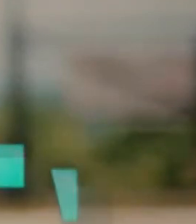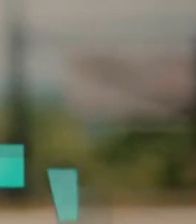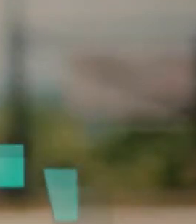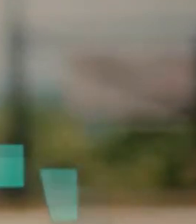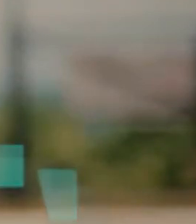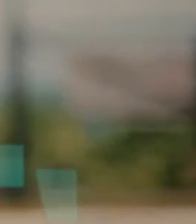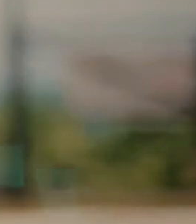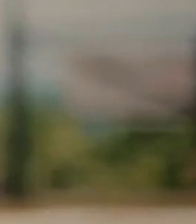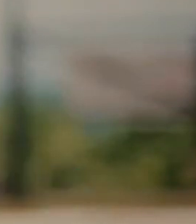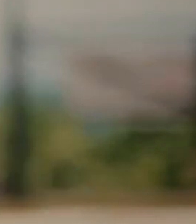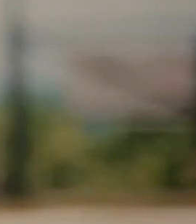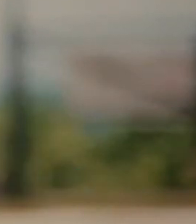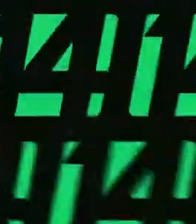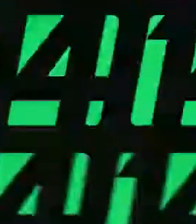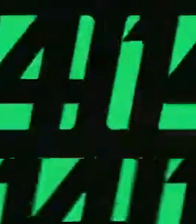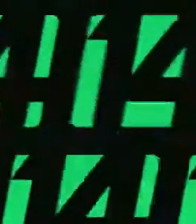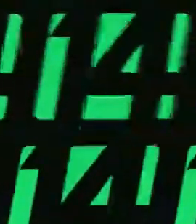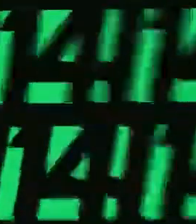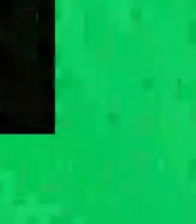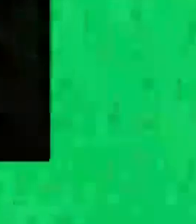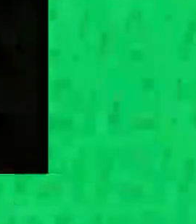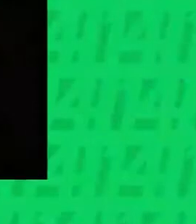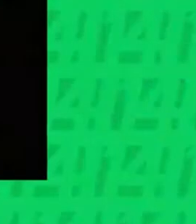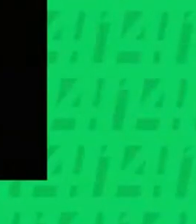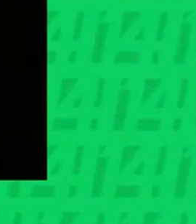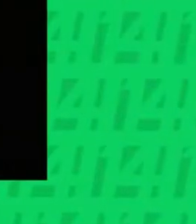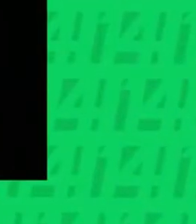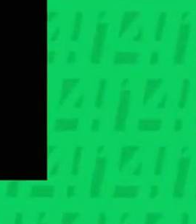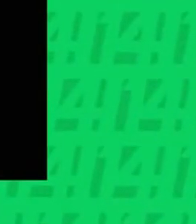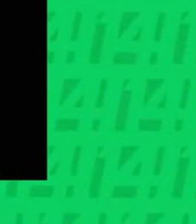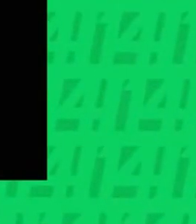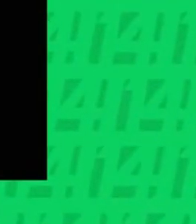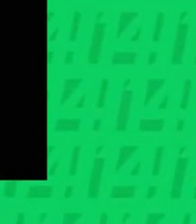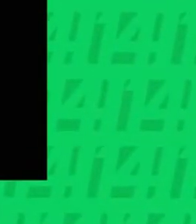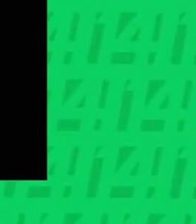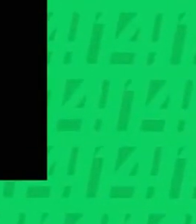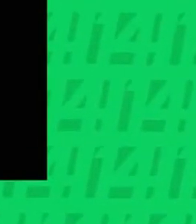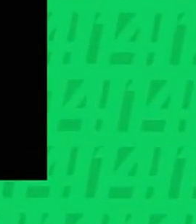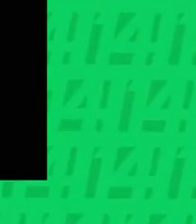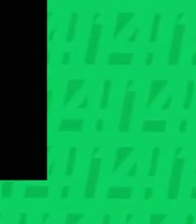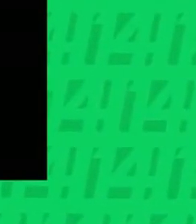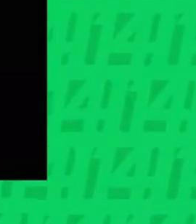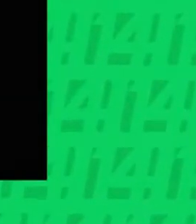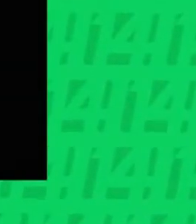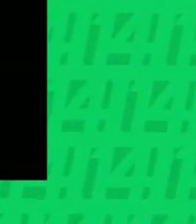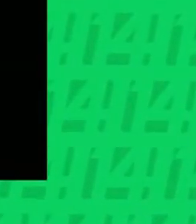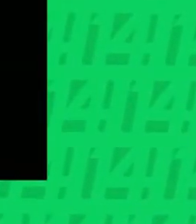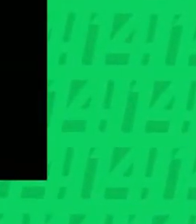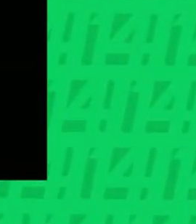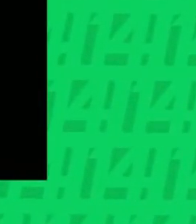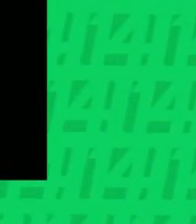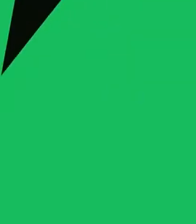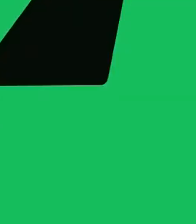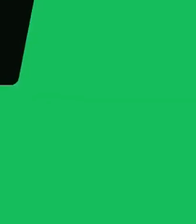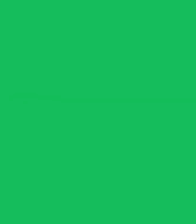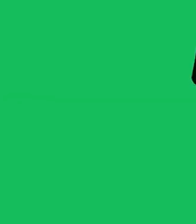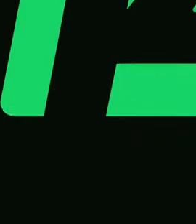un montón de cosas para el ecosistema marino. Barra Salud y Medio Ambiente. Lunes a viernes, 16